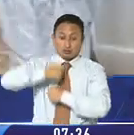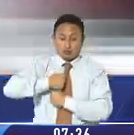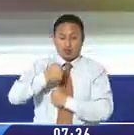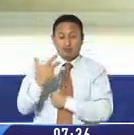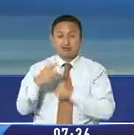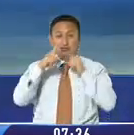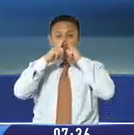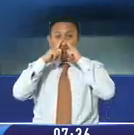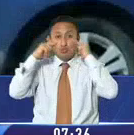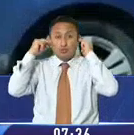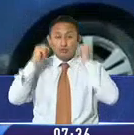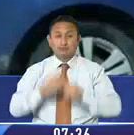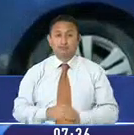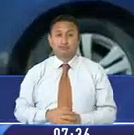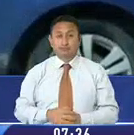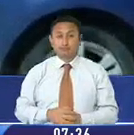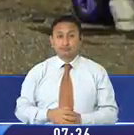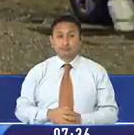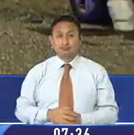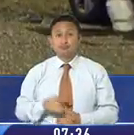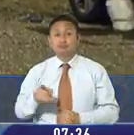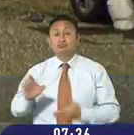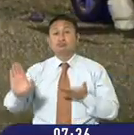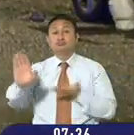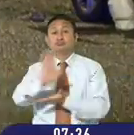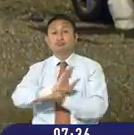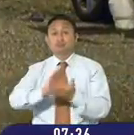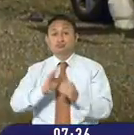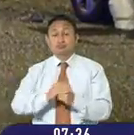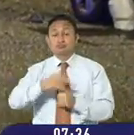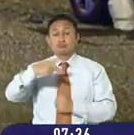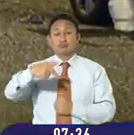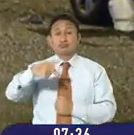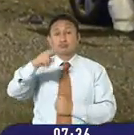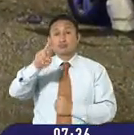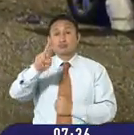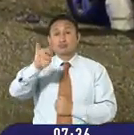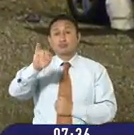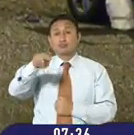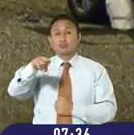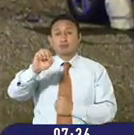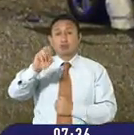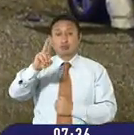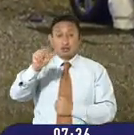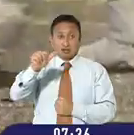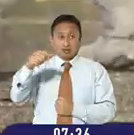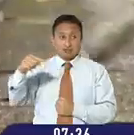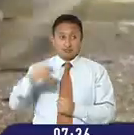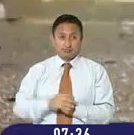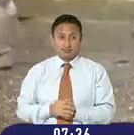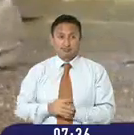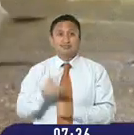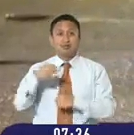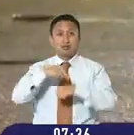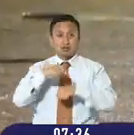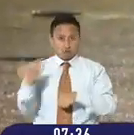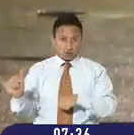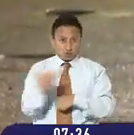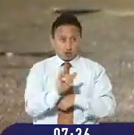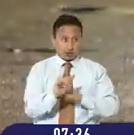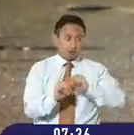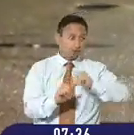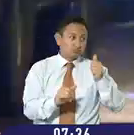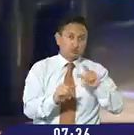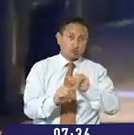mascarillas. En la Ciudadela Primavera 2, casi a la misma hora del hallazgo en el paso peatonal, se registró otro hecho